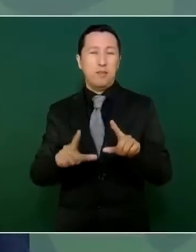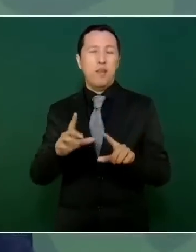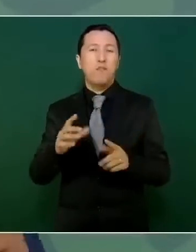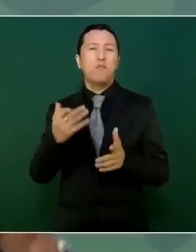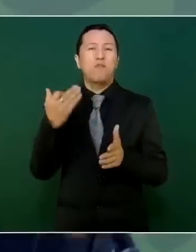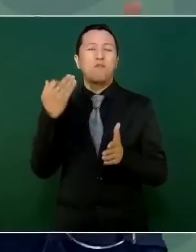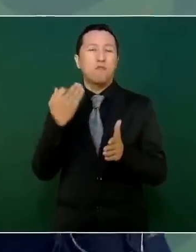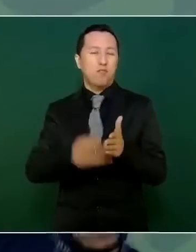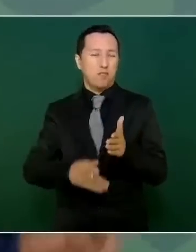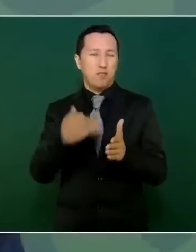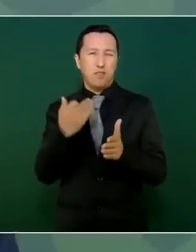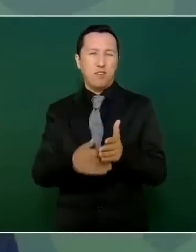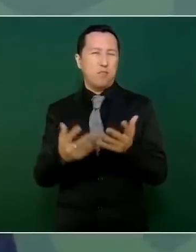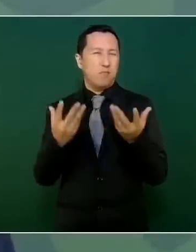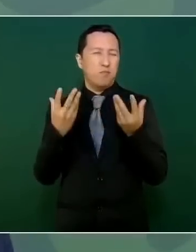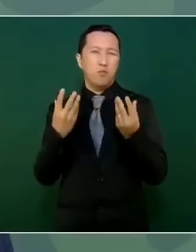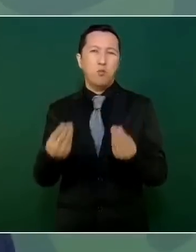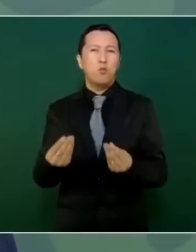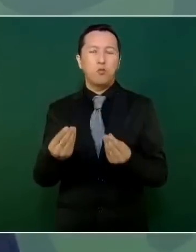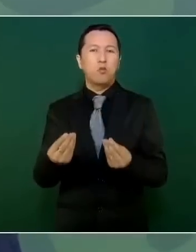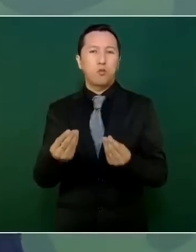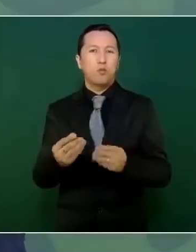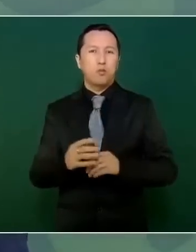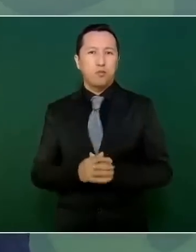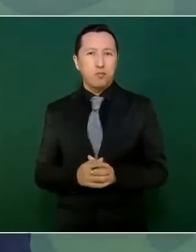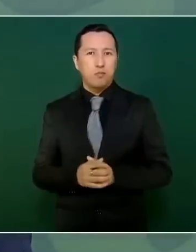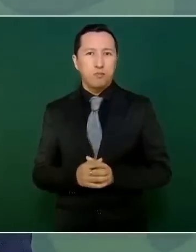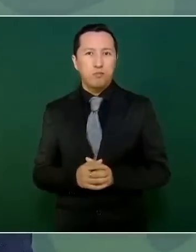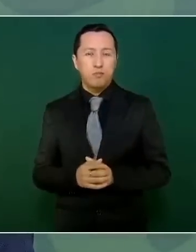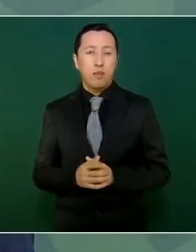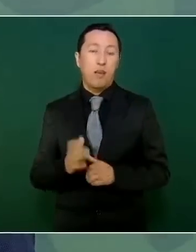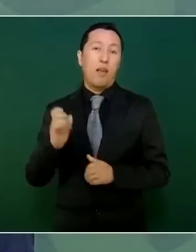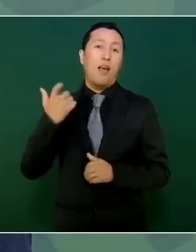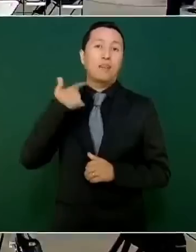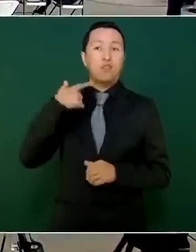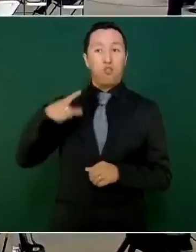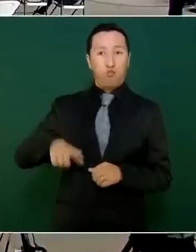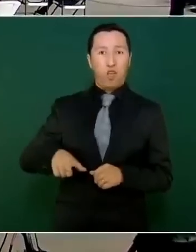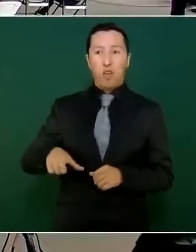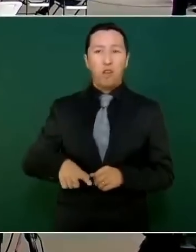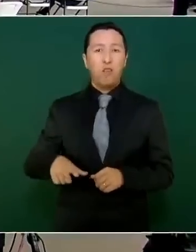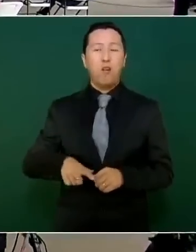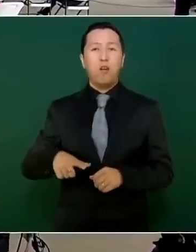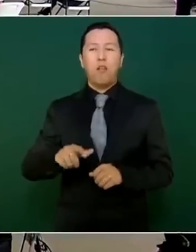Nos dejaron tirado todo el sistema de salud pública,